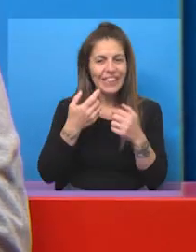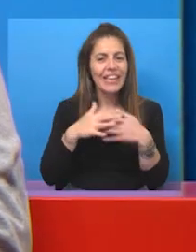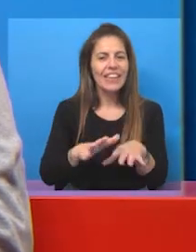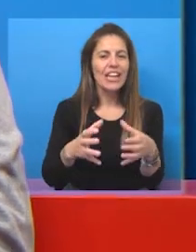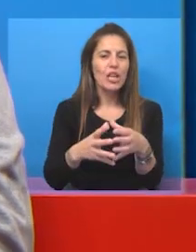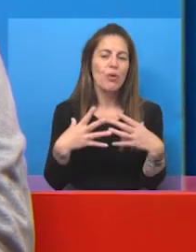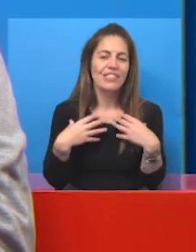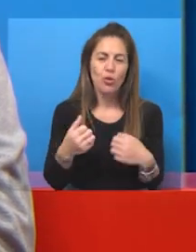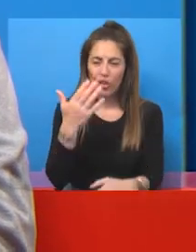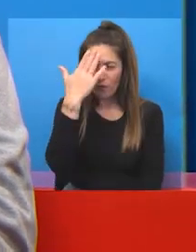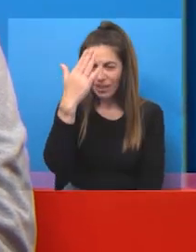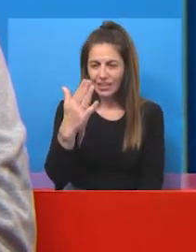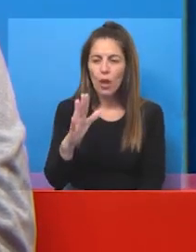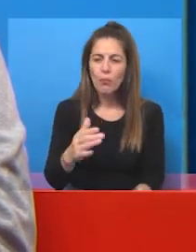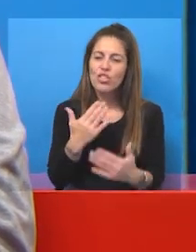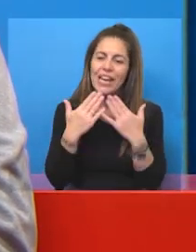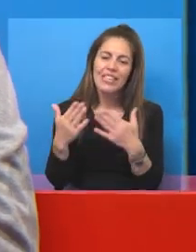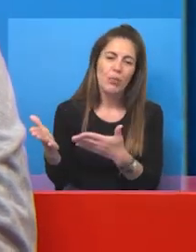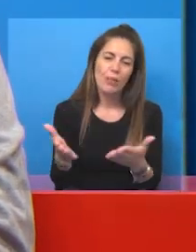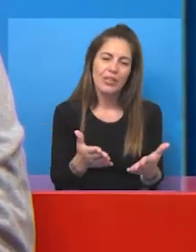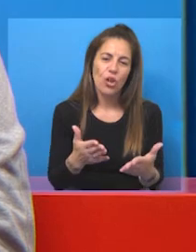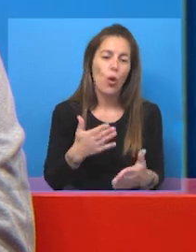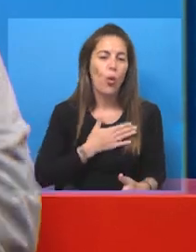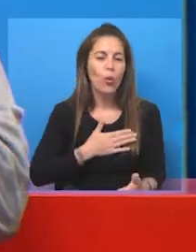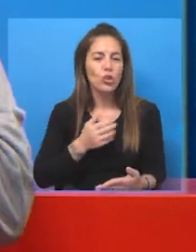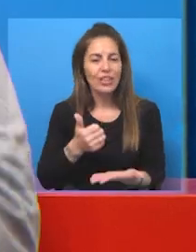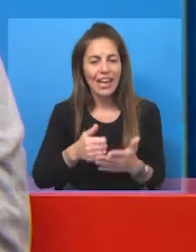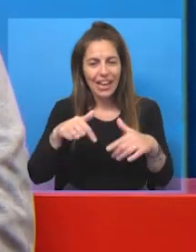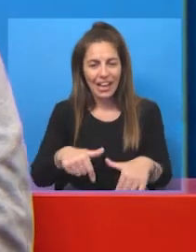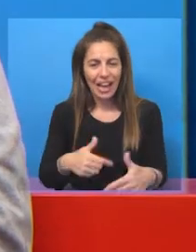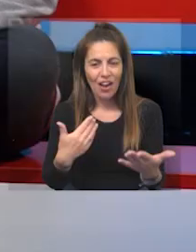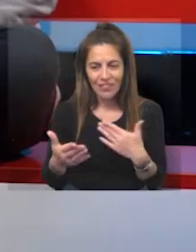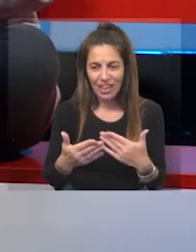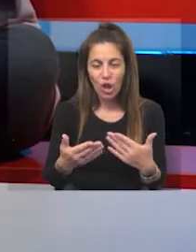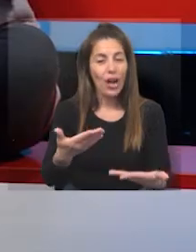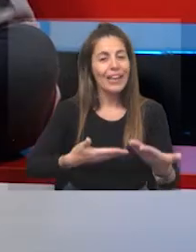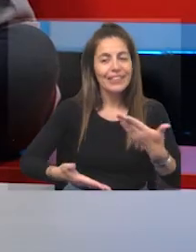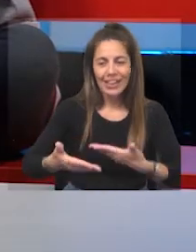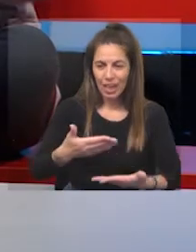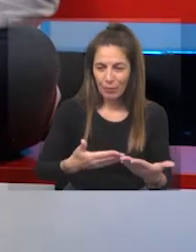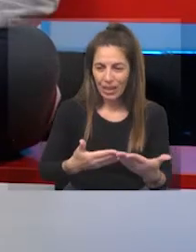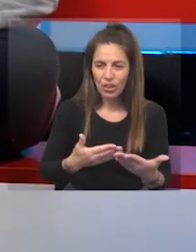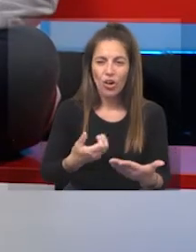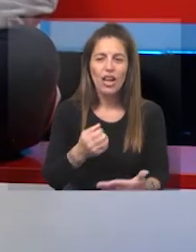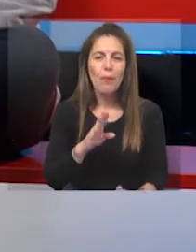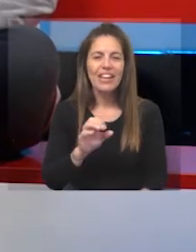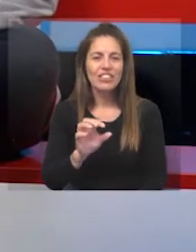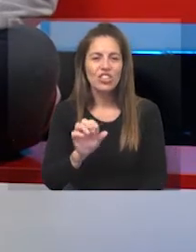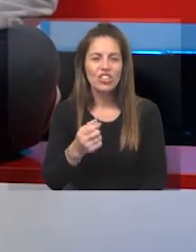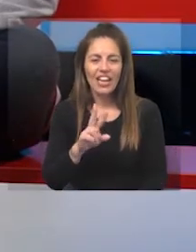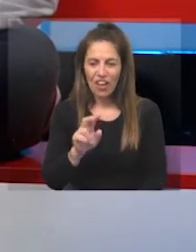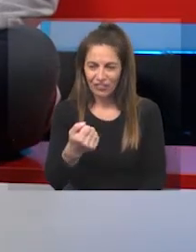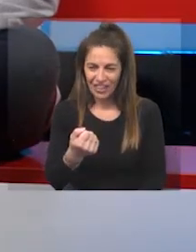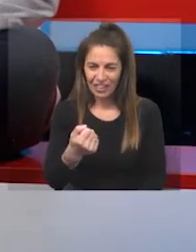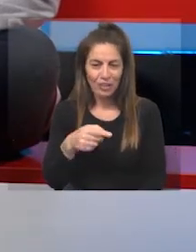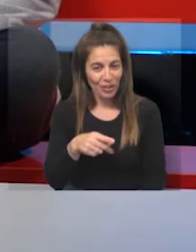bueno Muchas gracias por la invitación un gusto estar de nuevo por acá con otros temas y y intercambiando con a Paris y zarabia nada más ni nada menos nada más ni